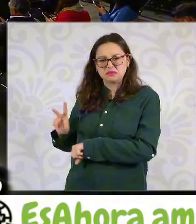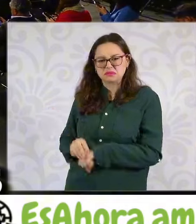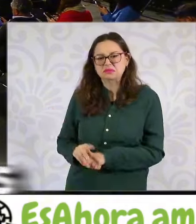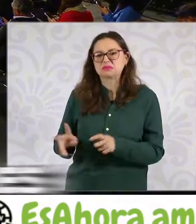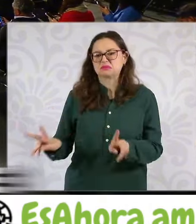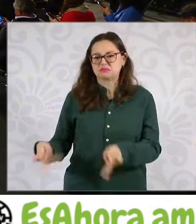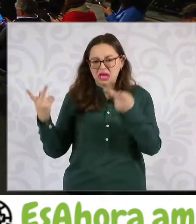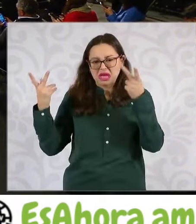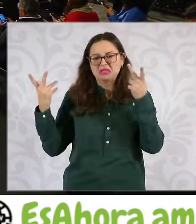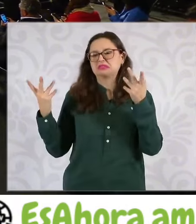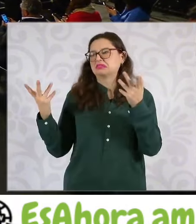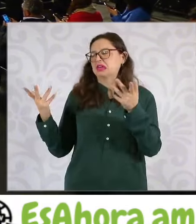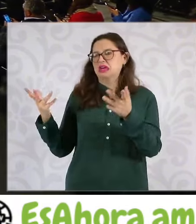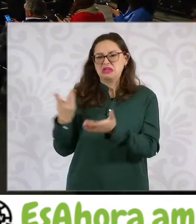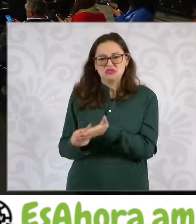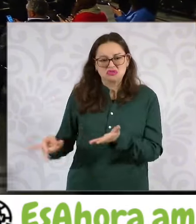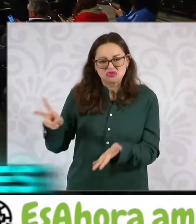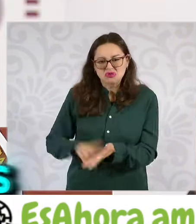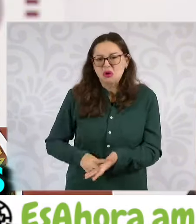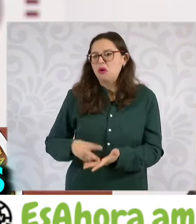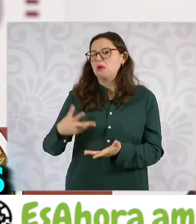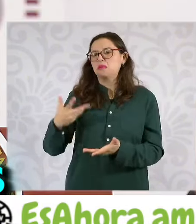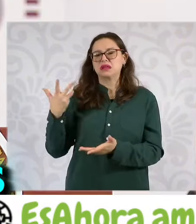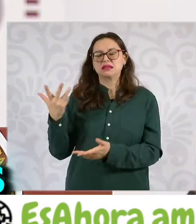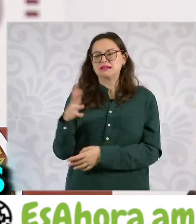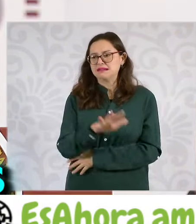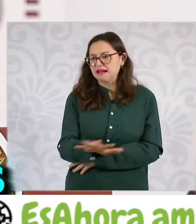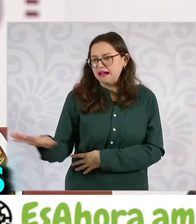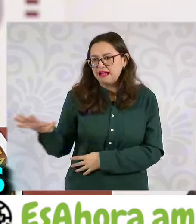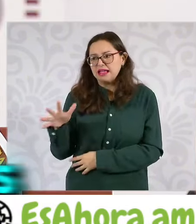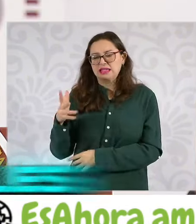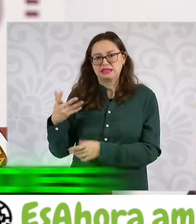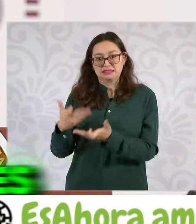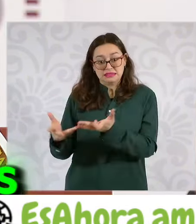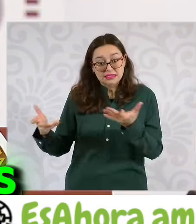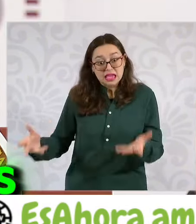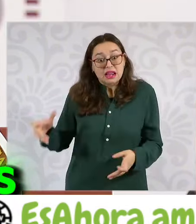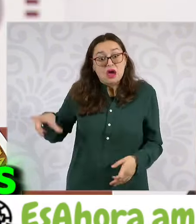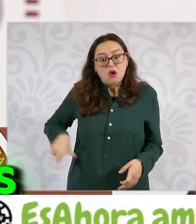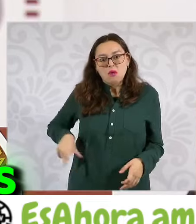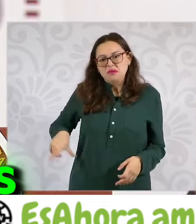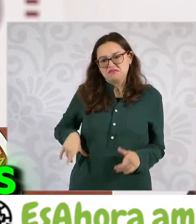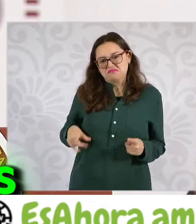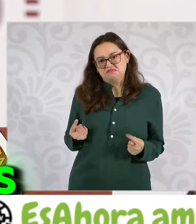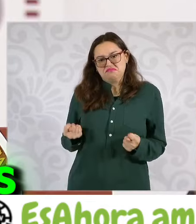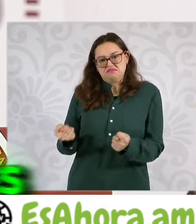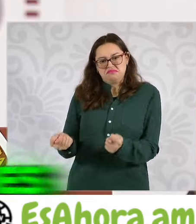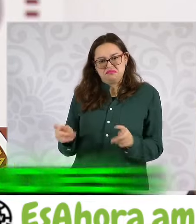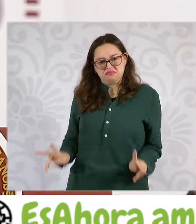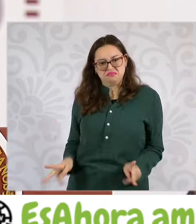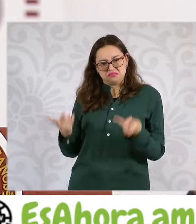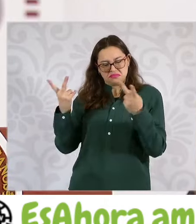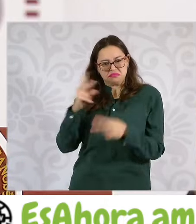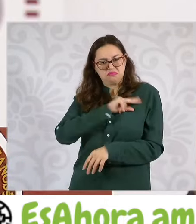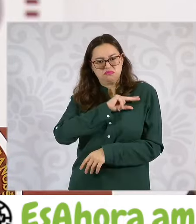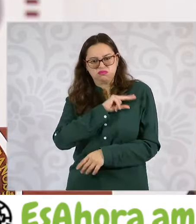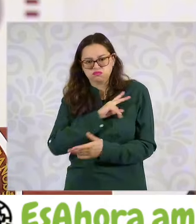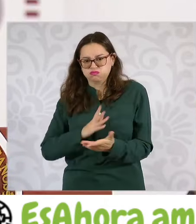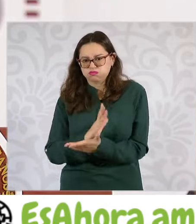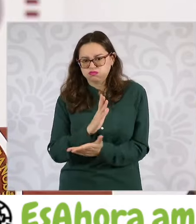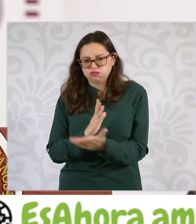ventas dobles desde áreas nacionales hasta propiedades privadas